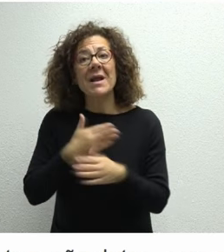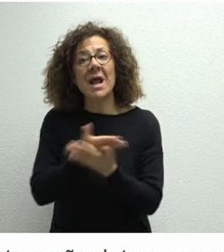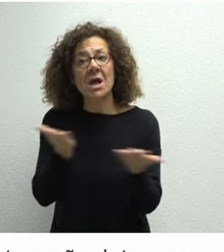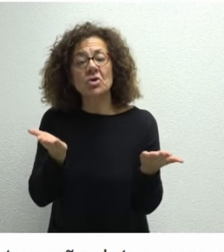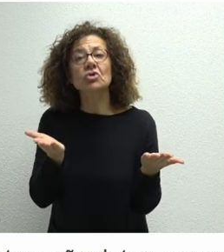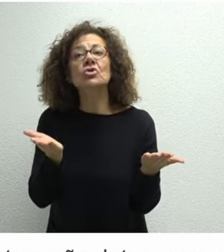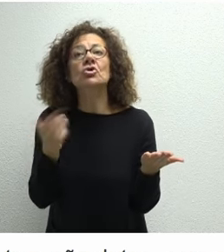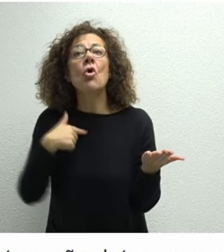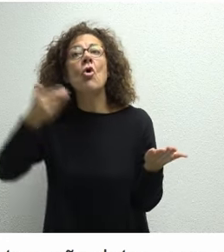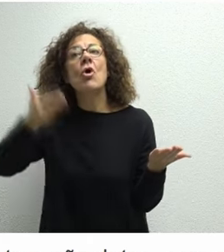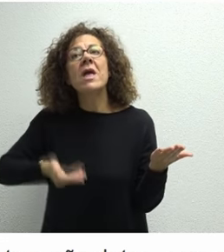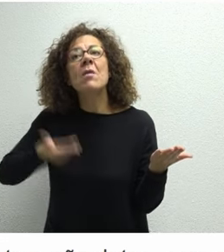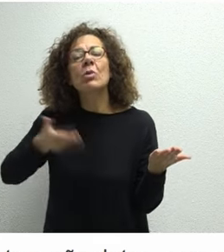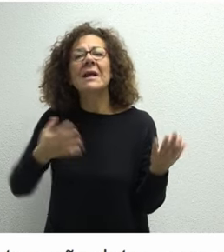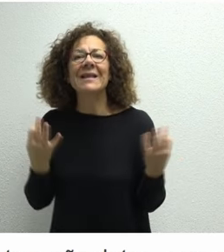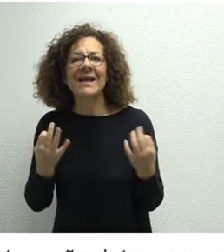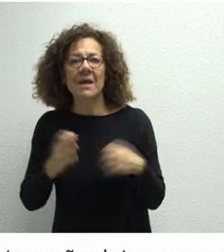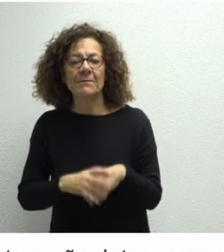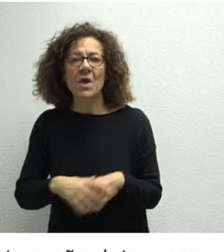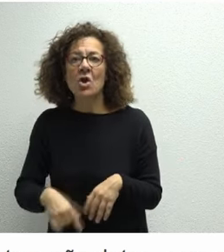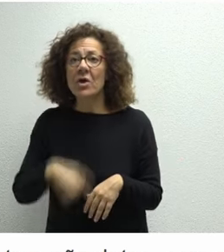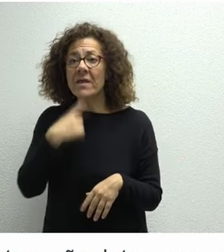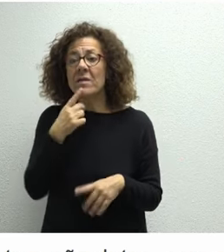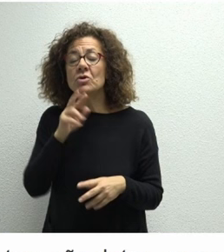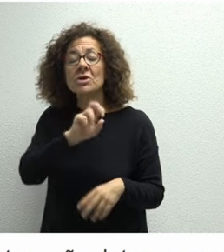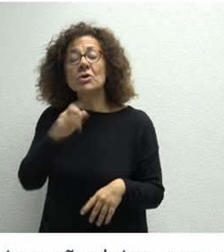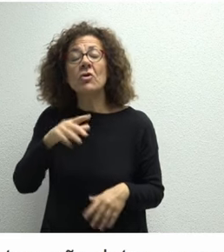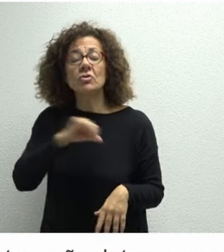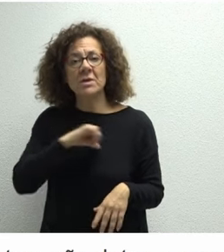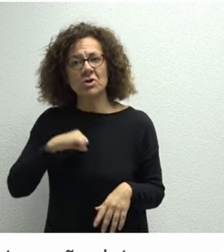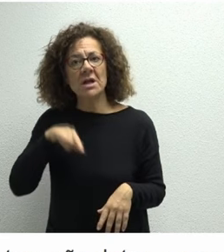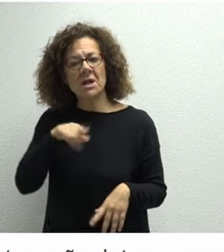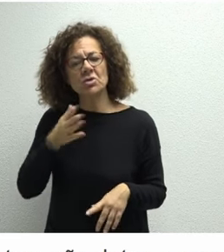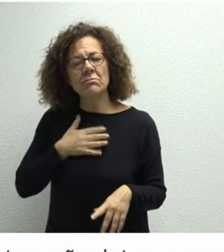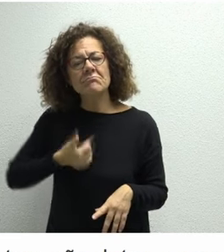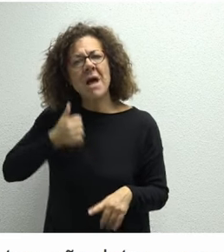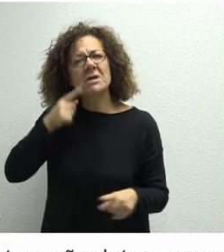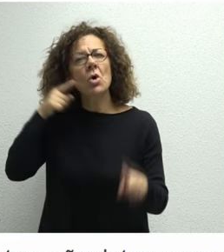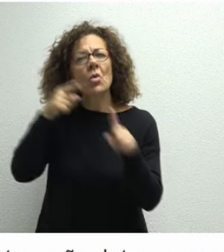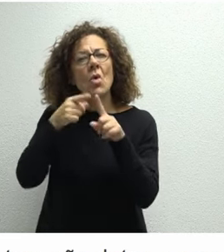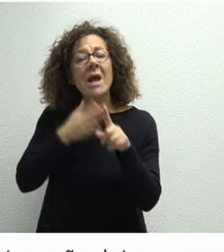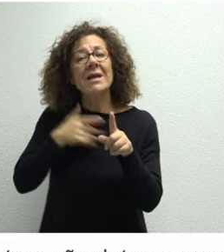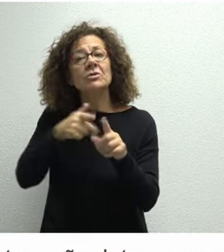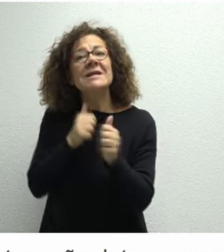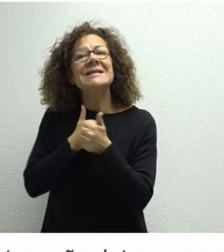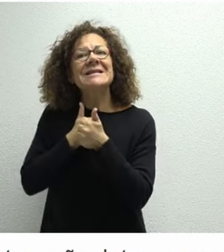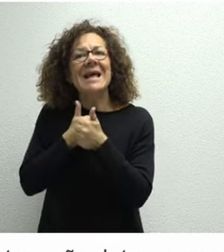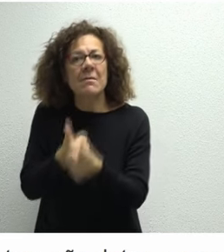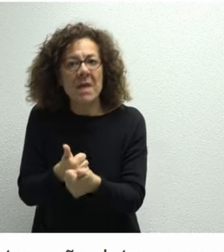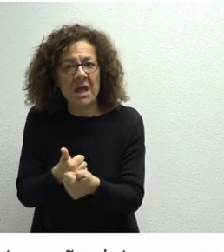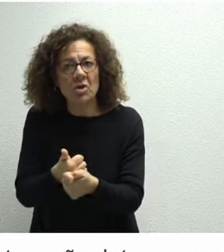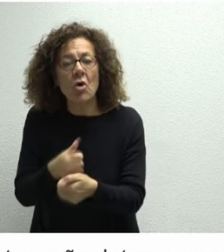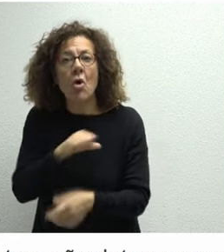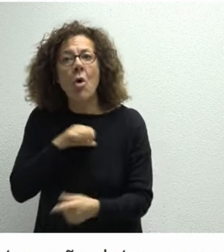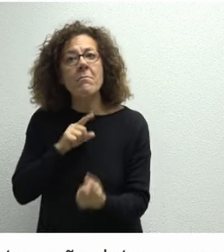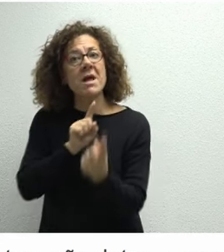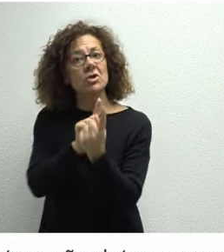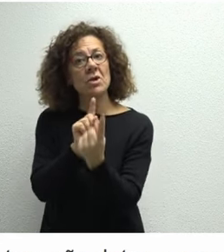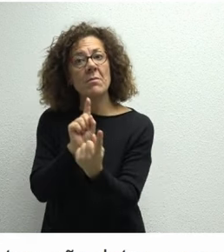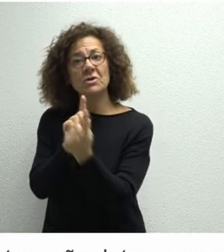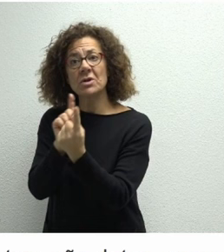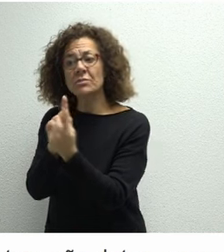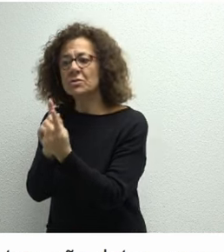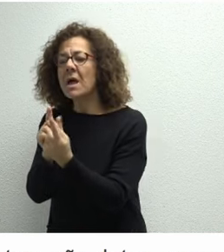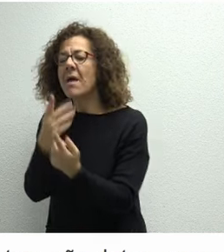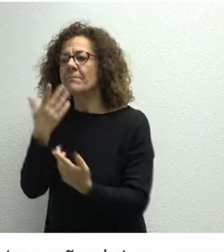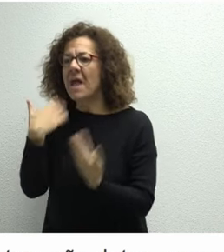realmente lo importante es como decimos resultados personales que es lo que más nos obsesiona que vemos ese seguimiento eh persona a persona con respecto a conductas con